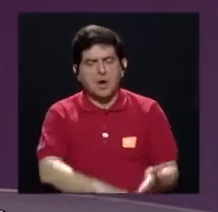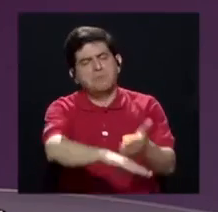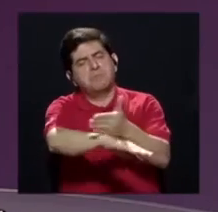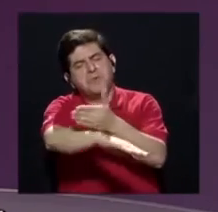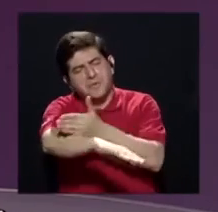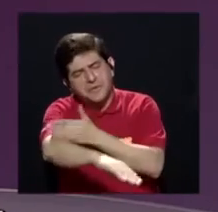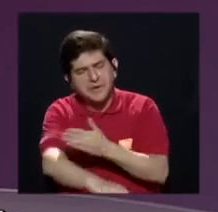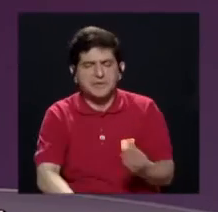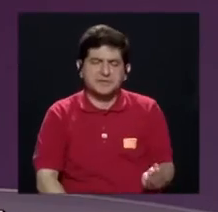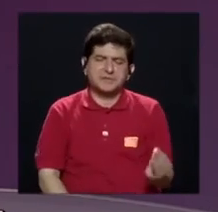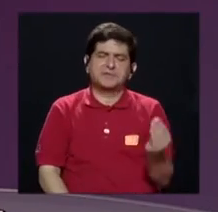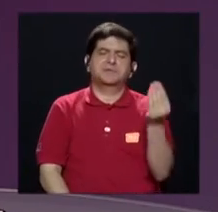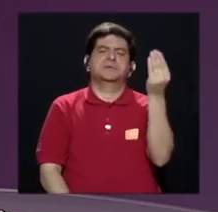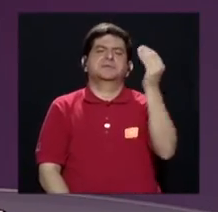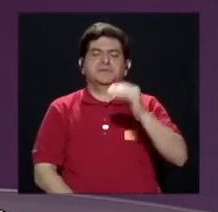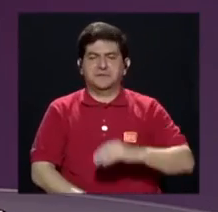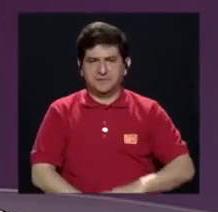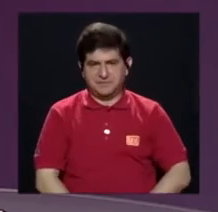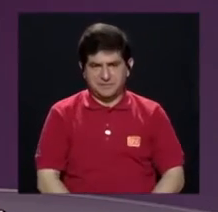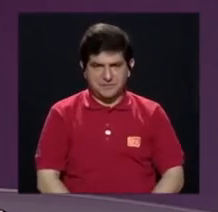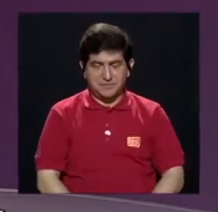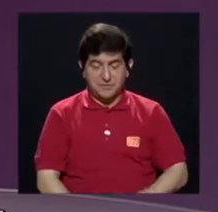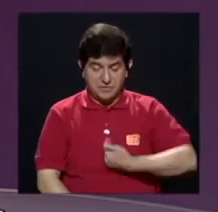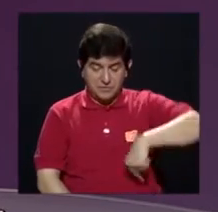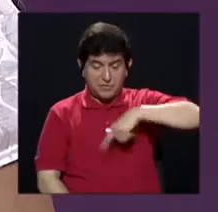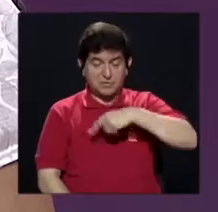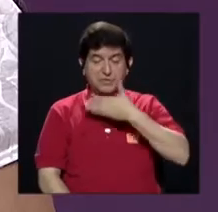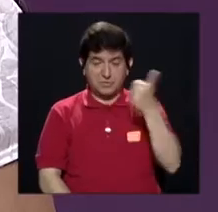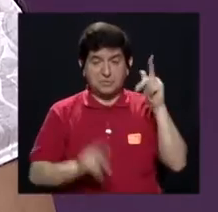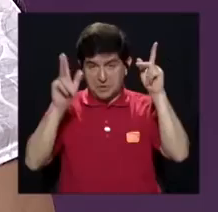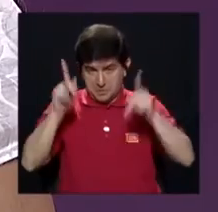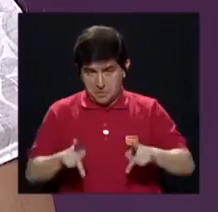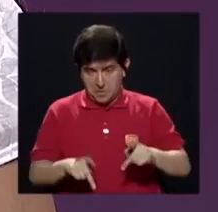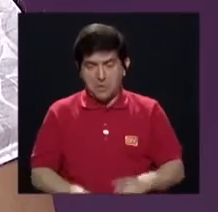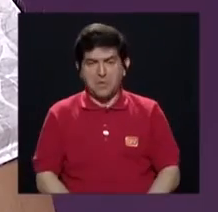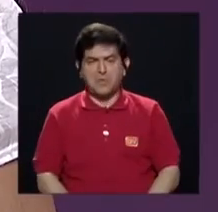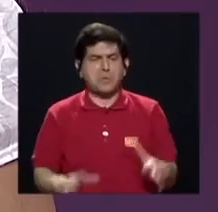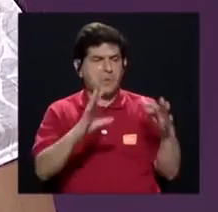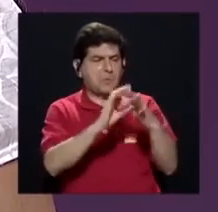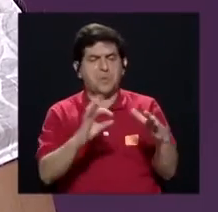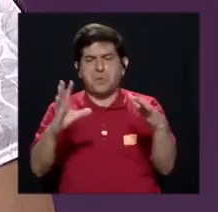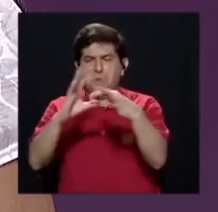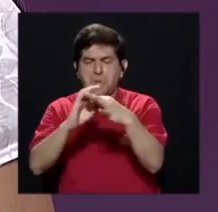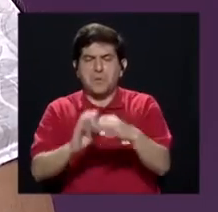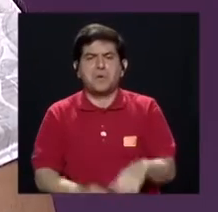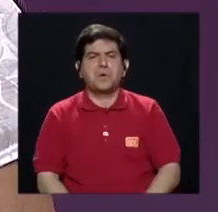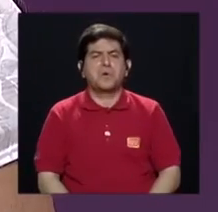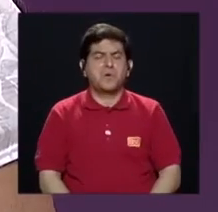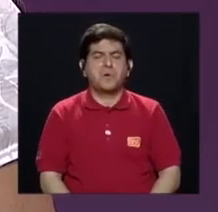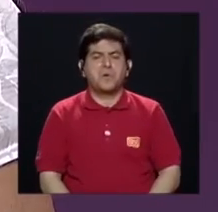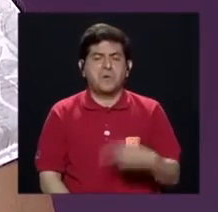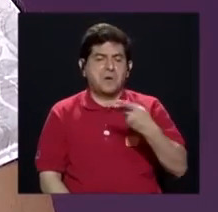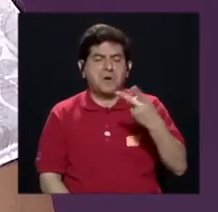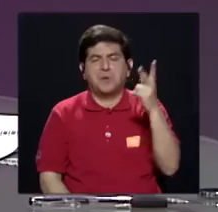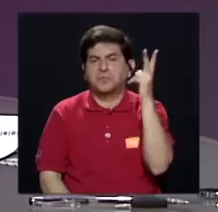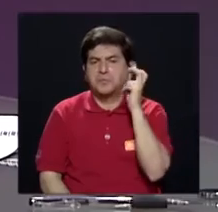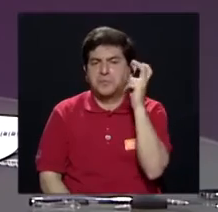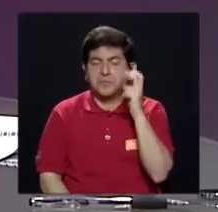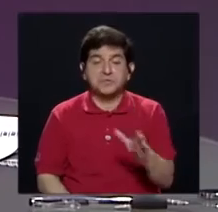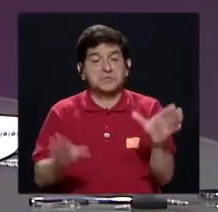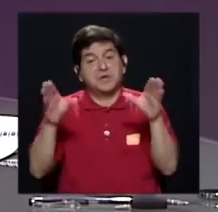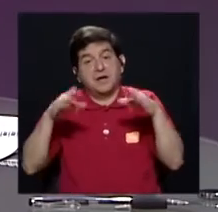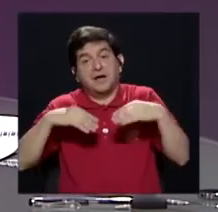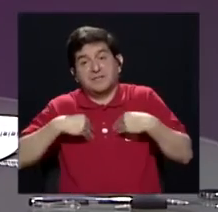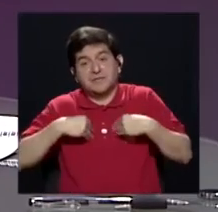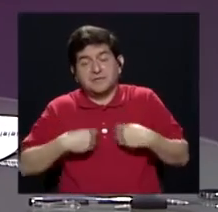crecer, ¿no?, a ser mejores personas, a tener más vínculos, a una escucha mutua, ¿no? Aceptar, por